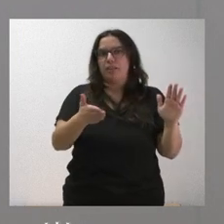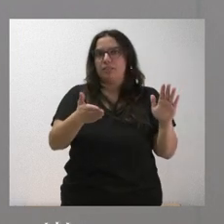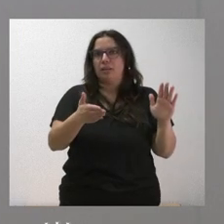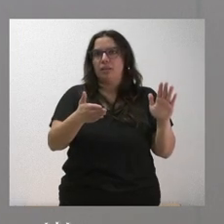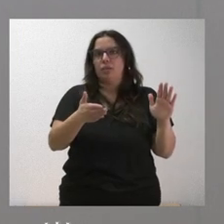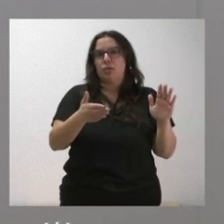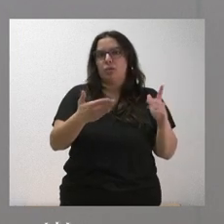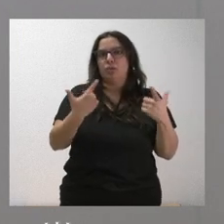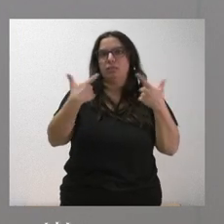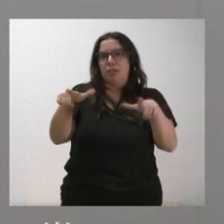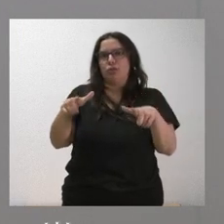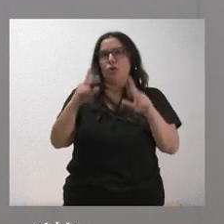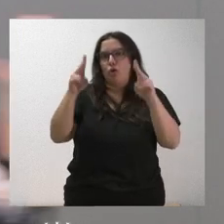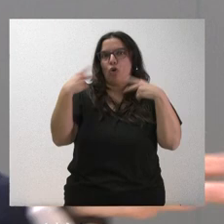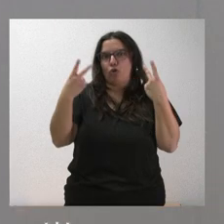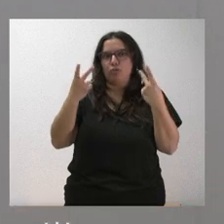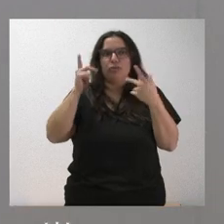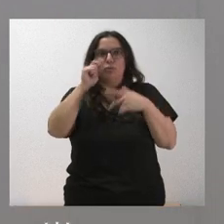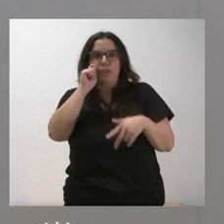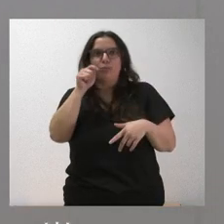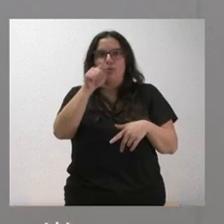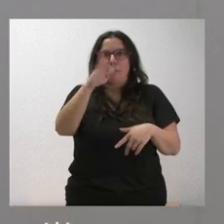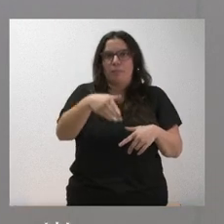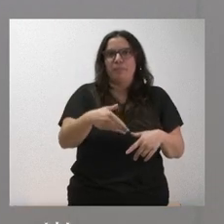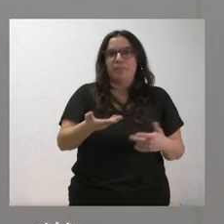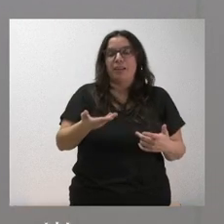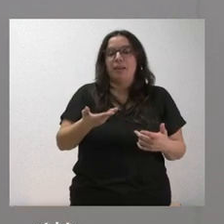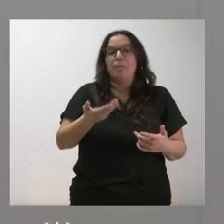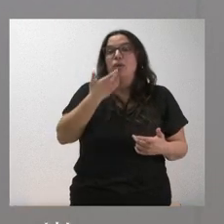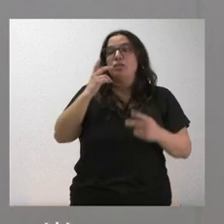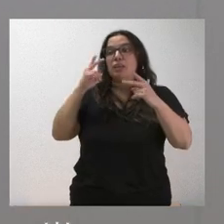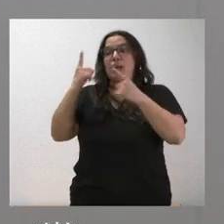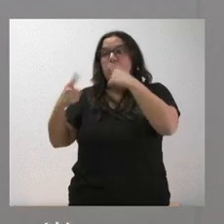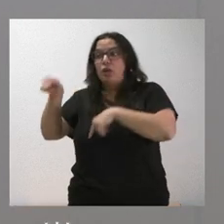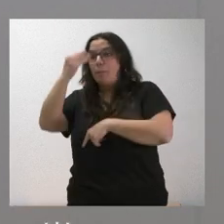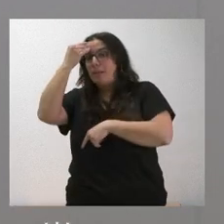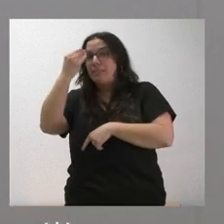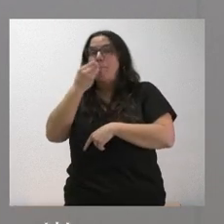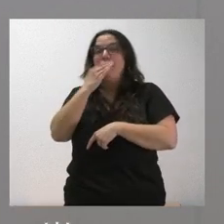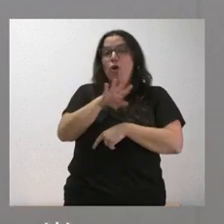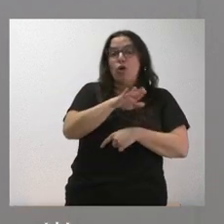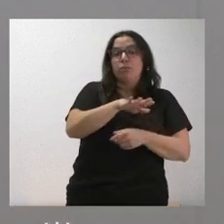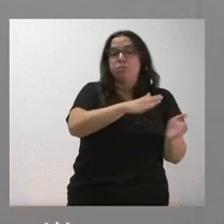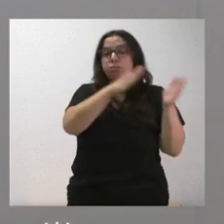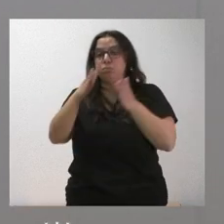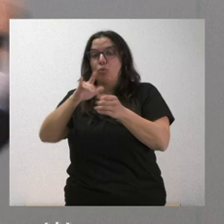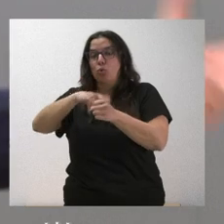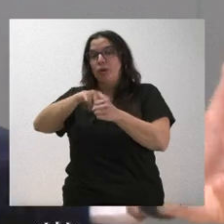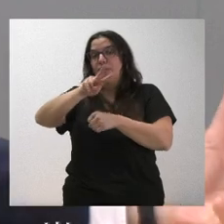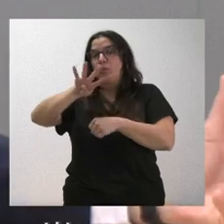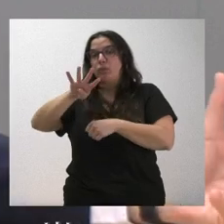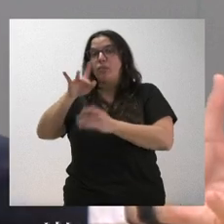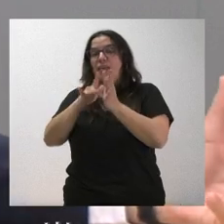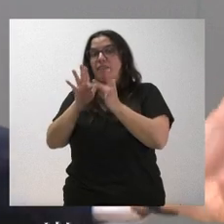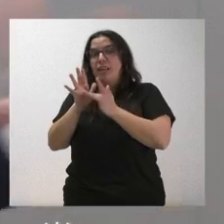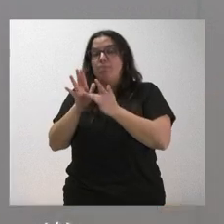sector hostelero pero si hay quien piensa que para la hostelería es mejor el lunes 24 de abril trasladando